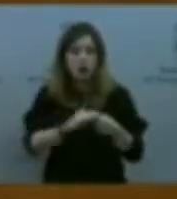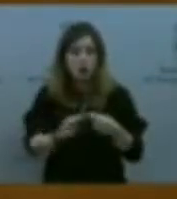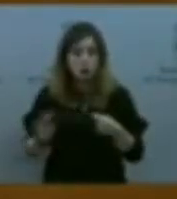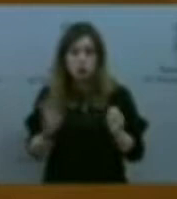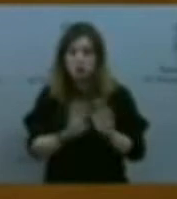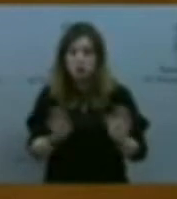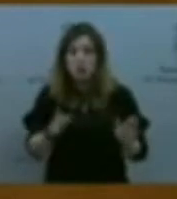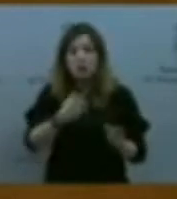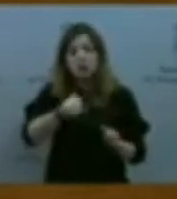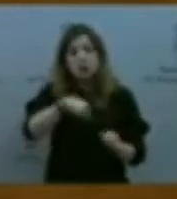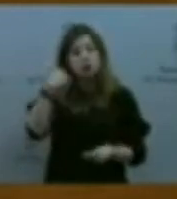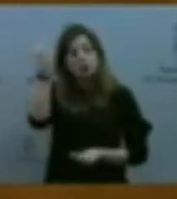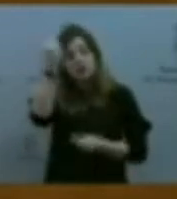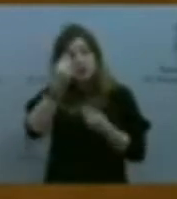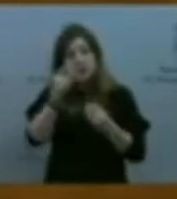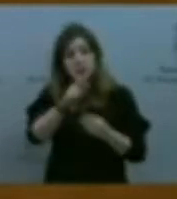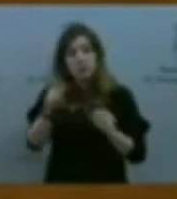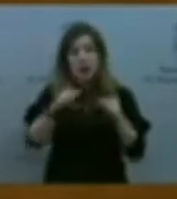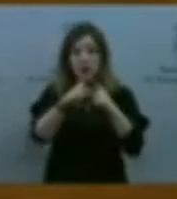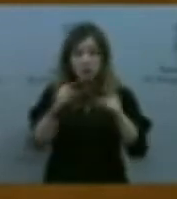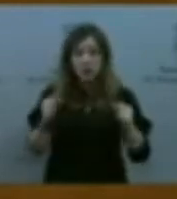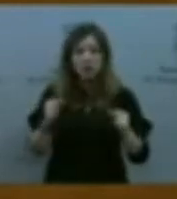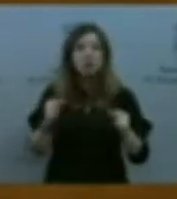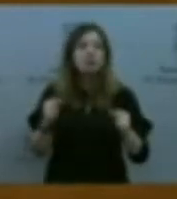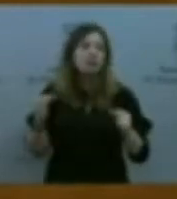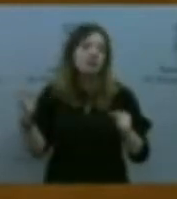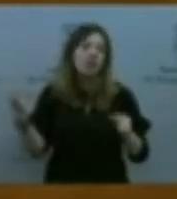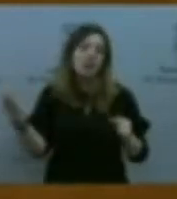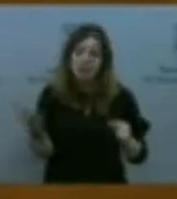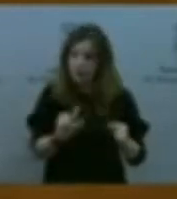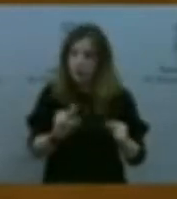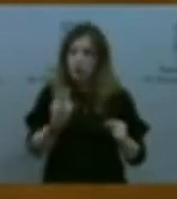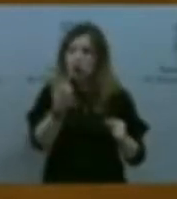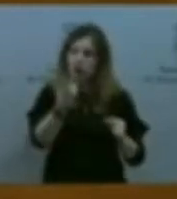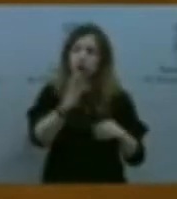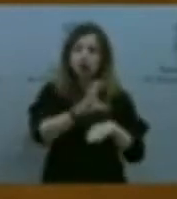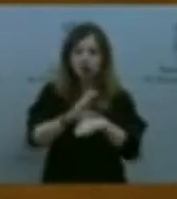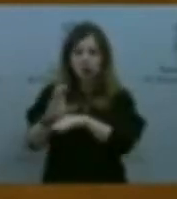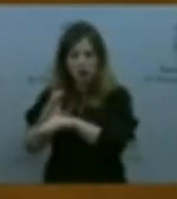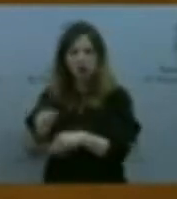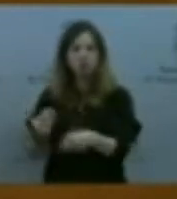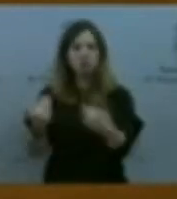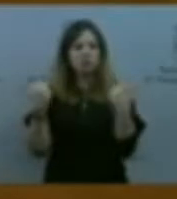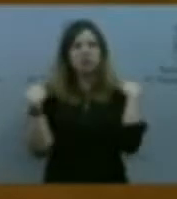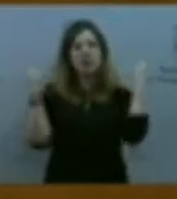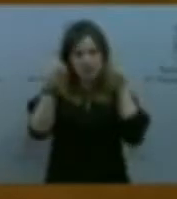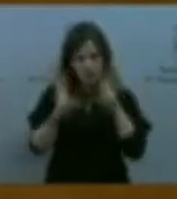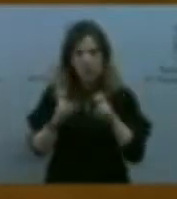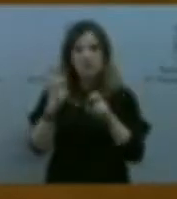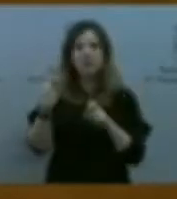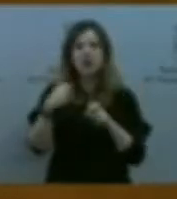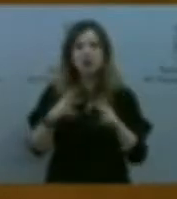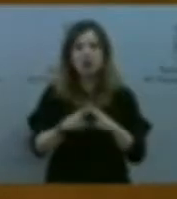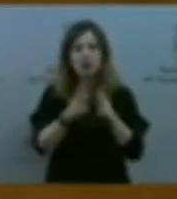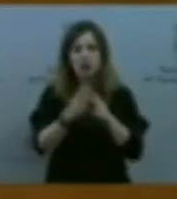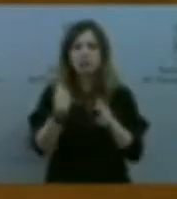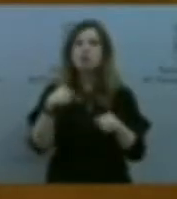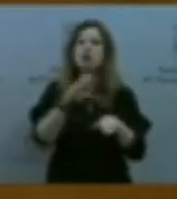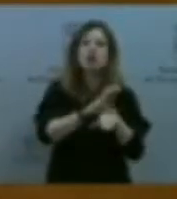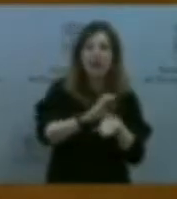se merecen que dos consejerías competentes en la materia, como es la Consejería de Servicios Sociales, desastre de